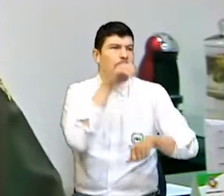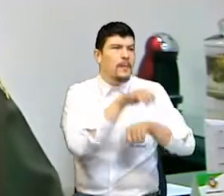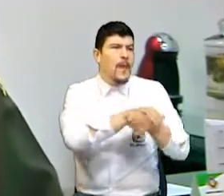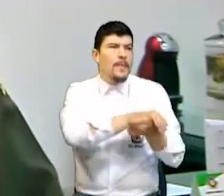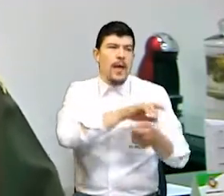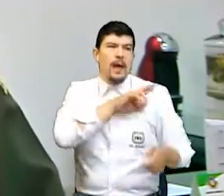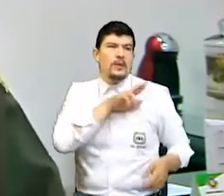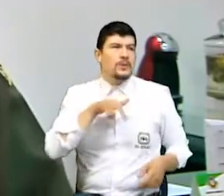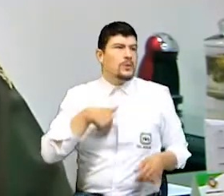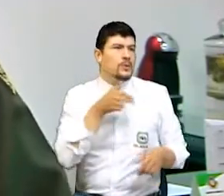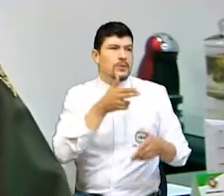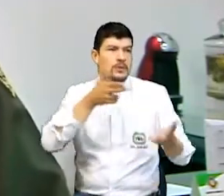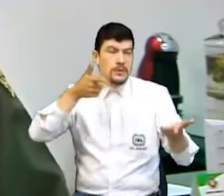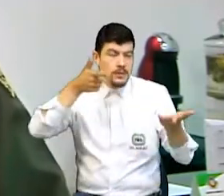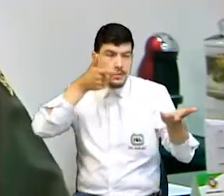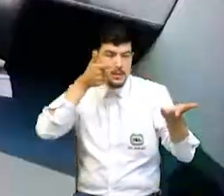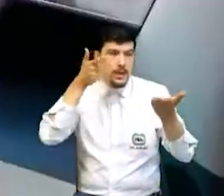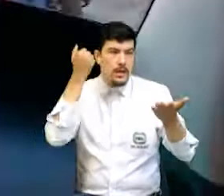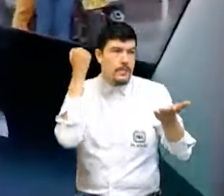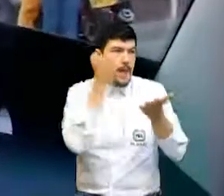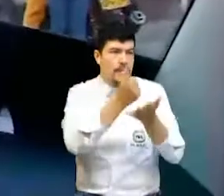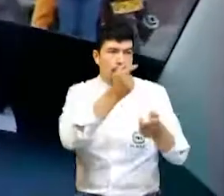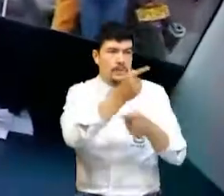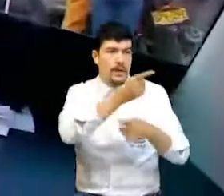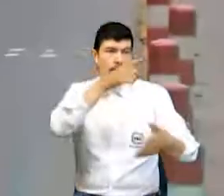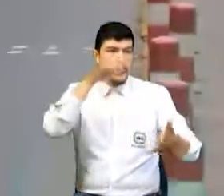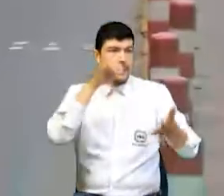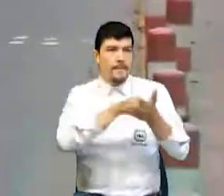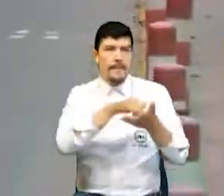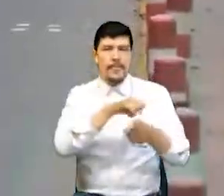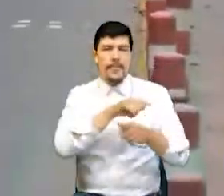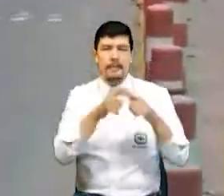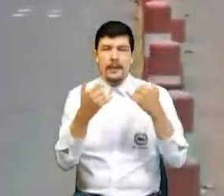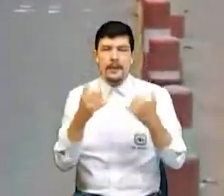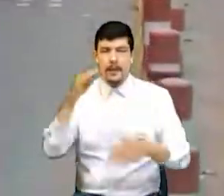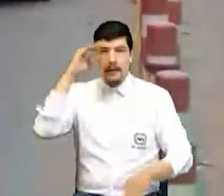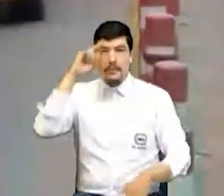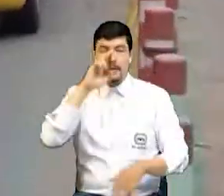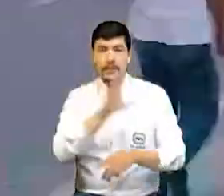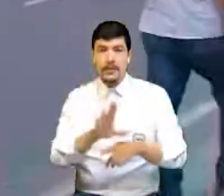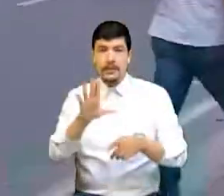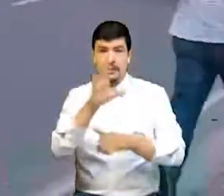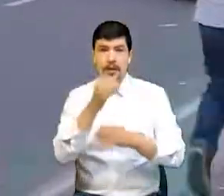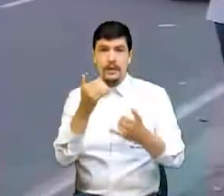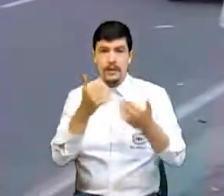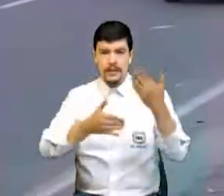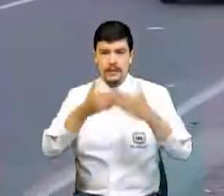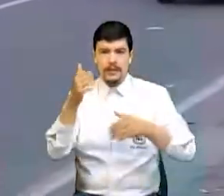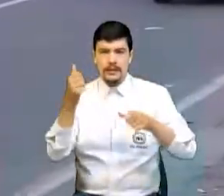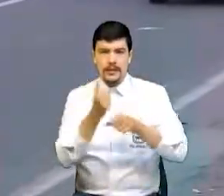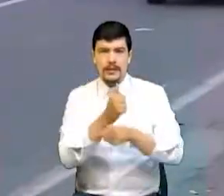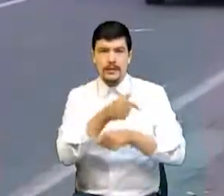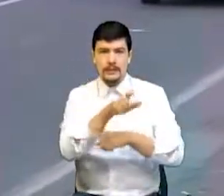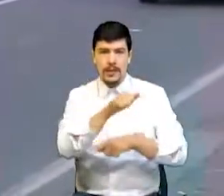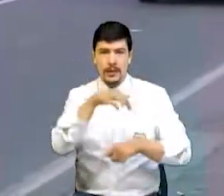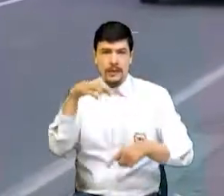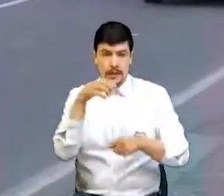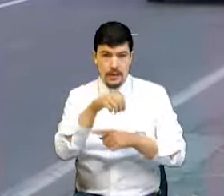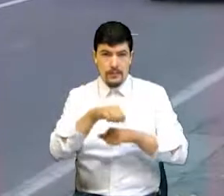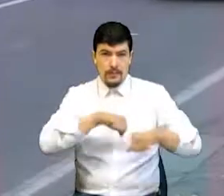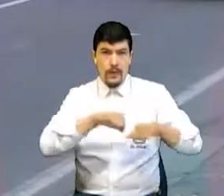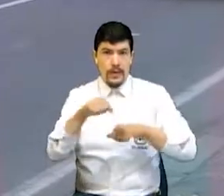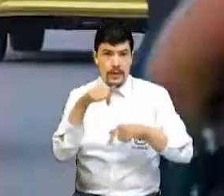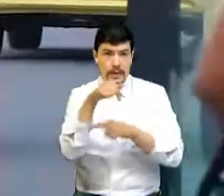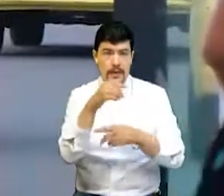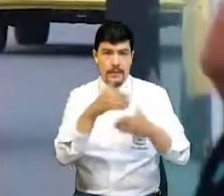que lo que hay un francotirador que lo van a matar la policía hizo extensivo el llamado a los taxistas quienes trabajan a través de aplicativos móviles autorizados